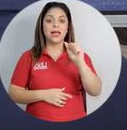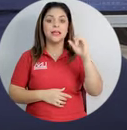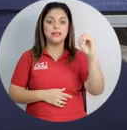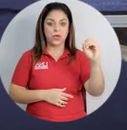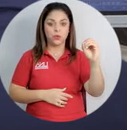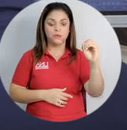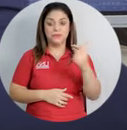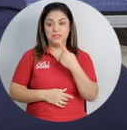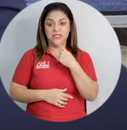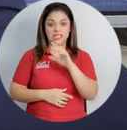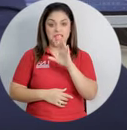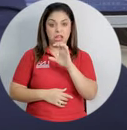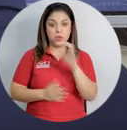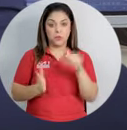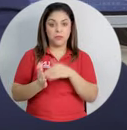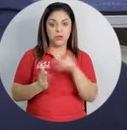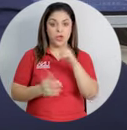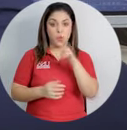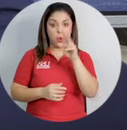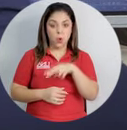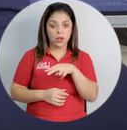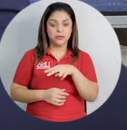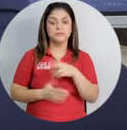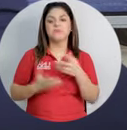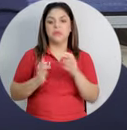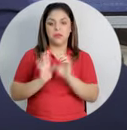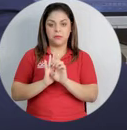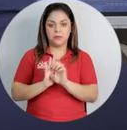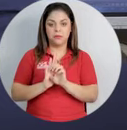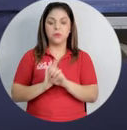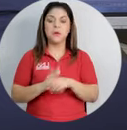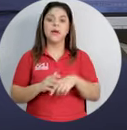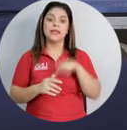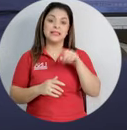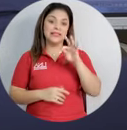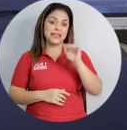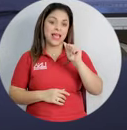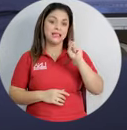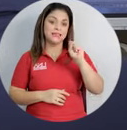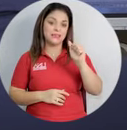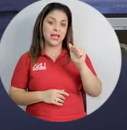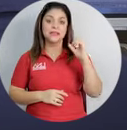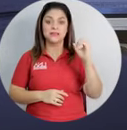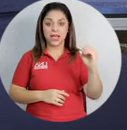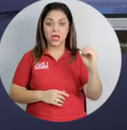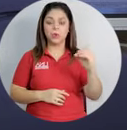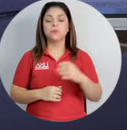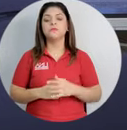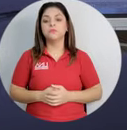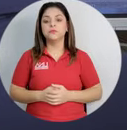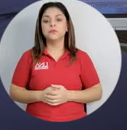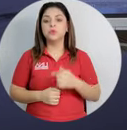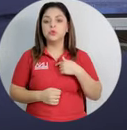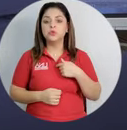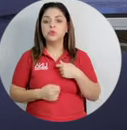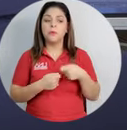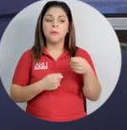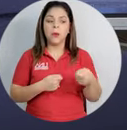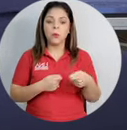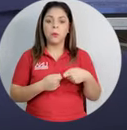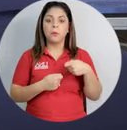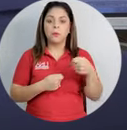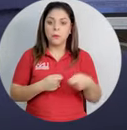que el $500,000 de colones voy pagando solamente, perdón, como es tasa cero, lo que hago es que voy poniéndole